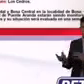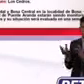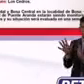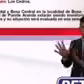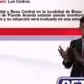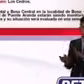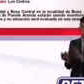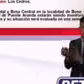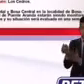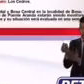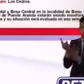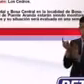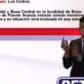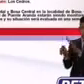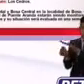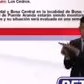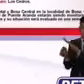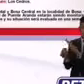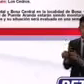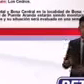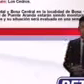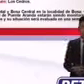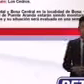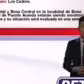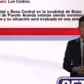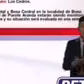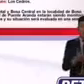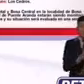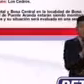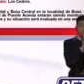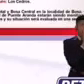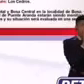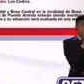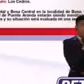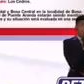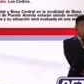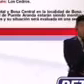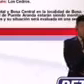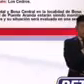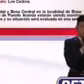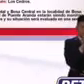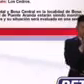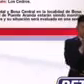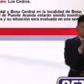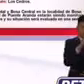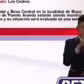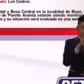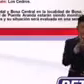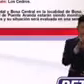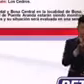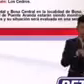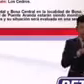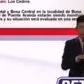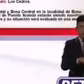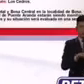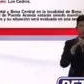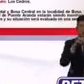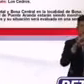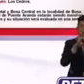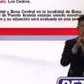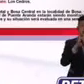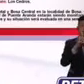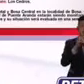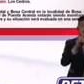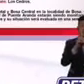Las UPZs Bosa Occidental, Bosa Central y Ciudad Montes en Puente Aranda todavía